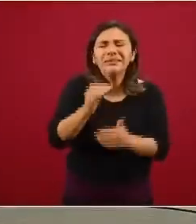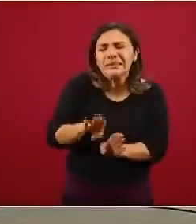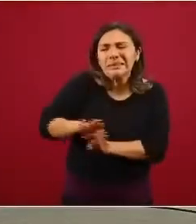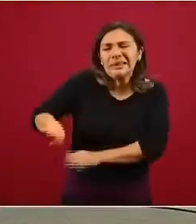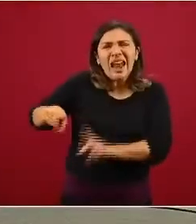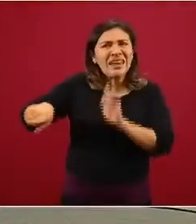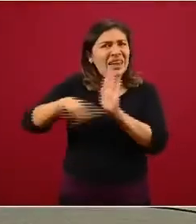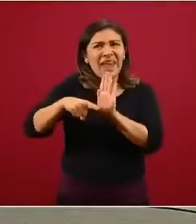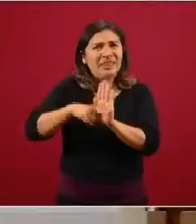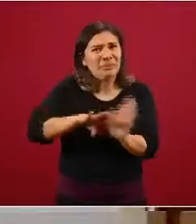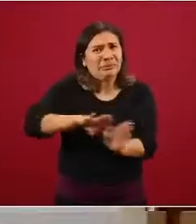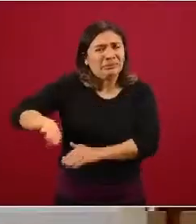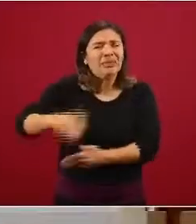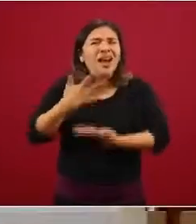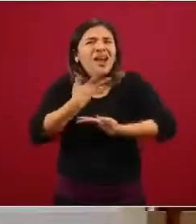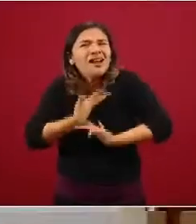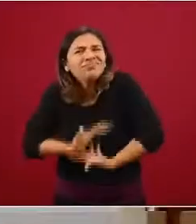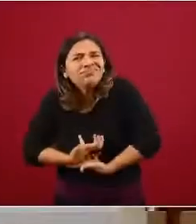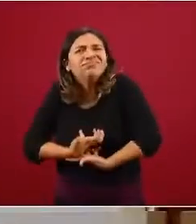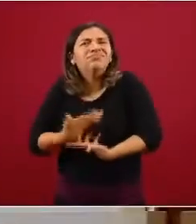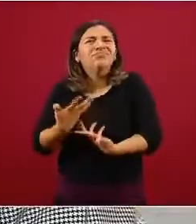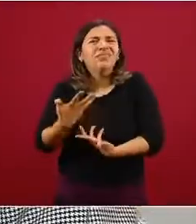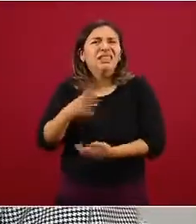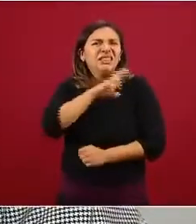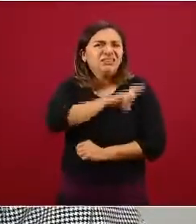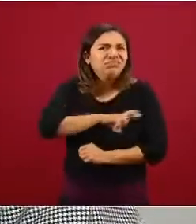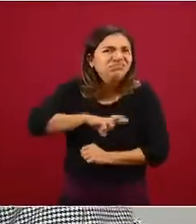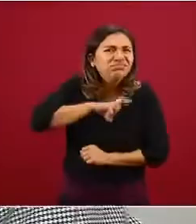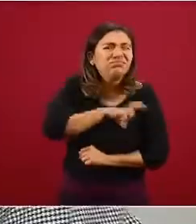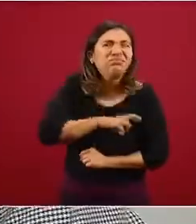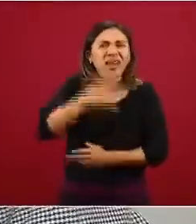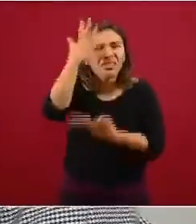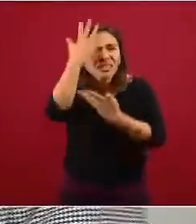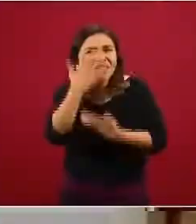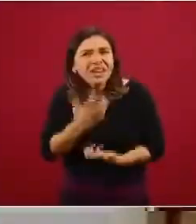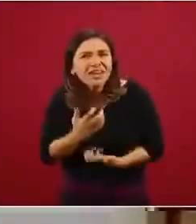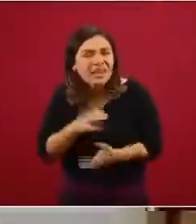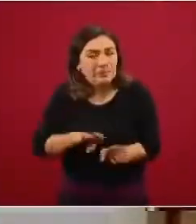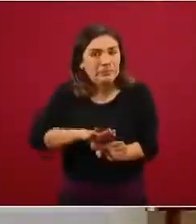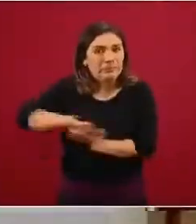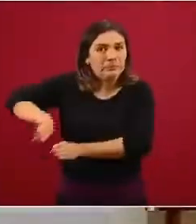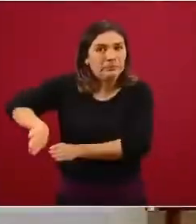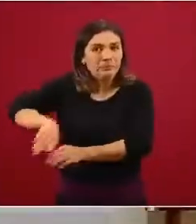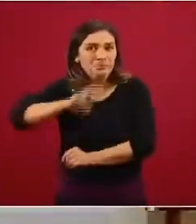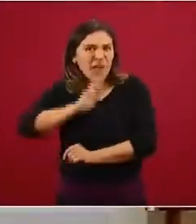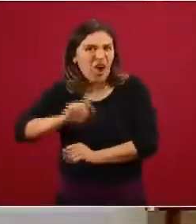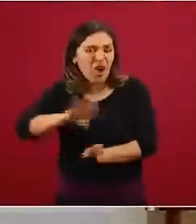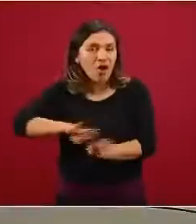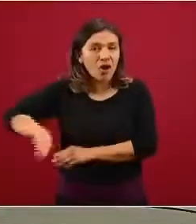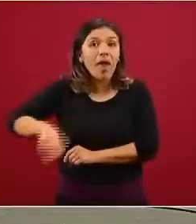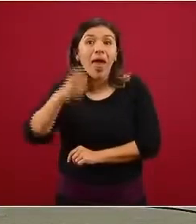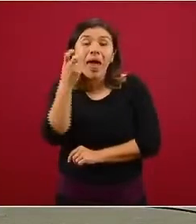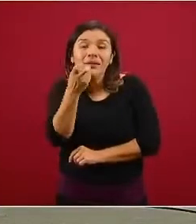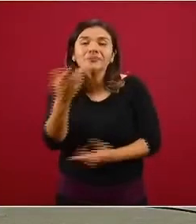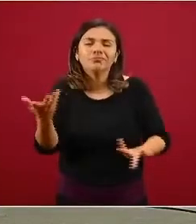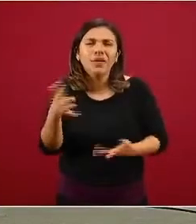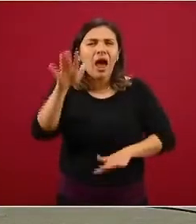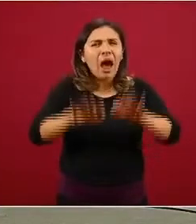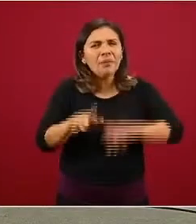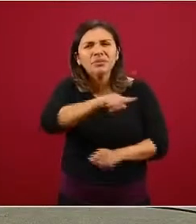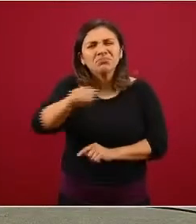afectos negativos, la frustración, el rencor, la tristeza. Y en ese sentido uno